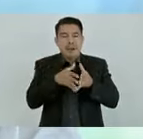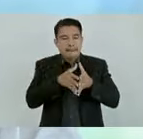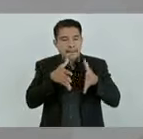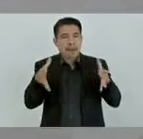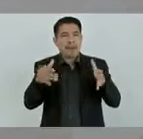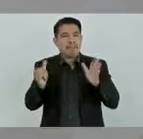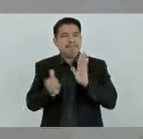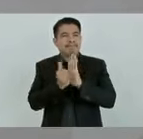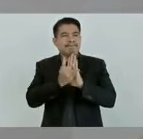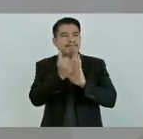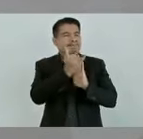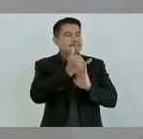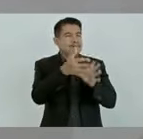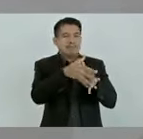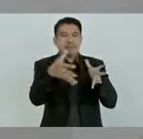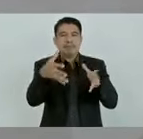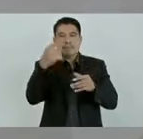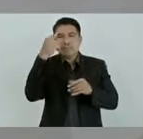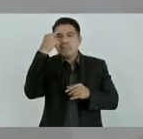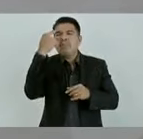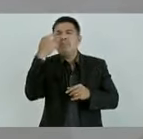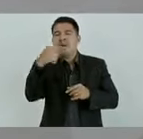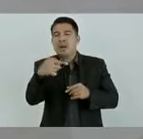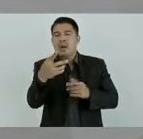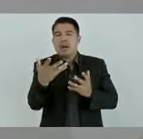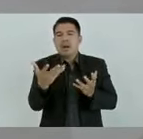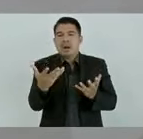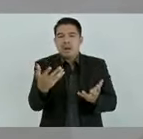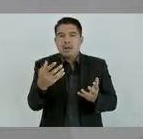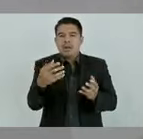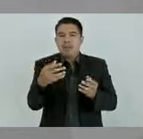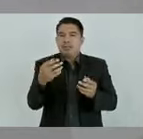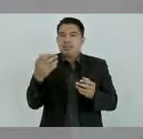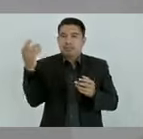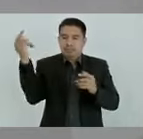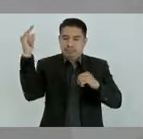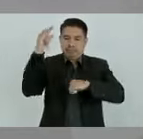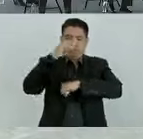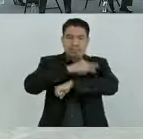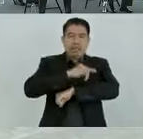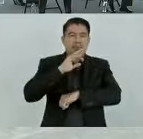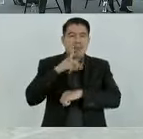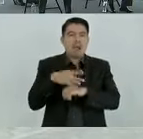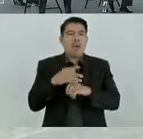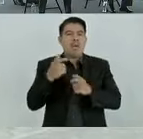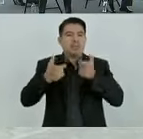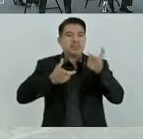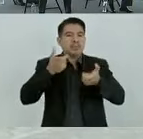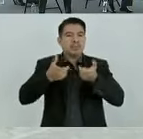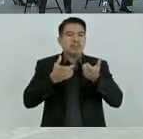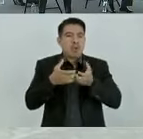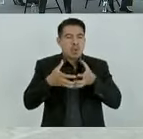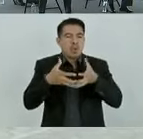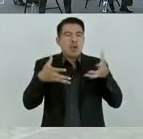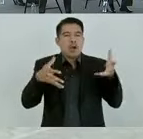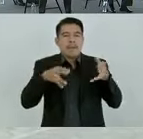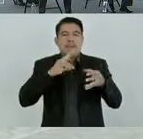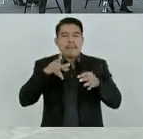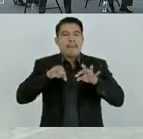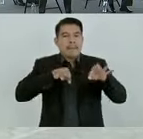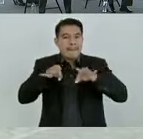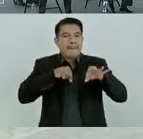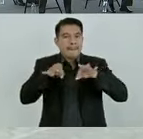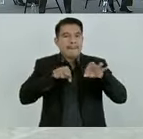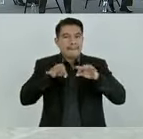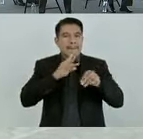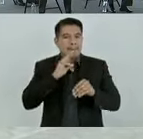para que siga habiendo crecimiento económico en Chiapas, se sigan generando empleos